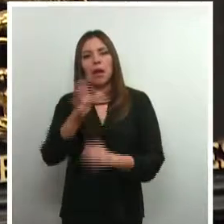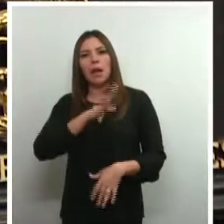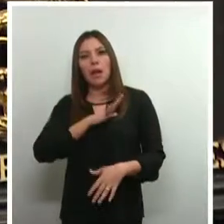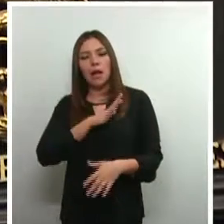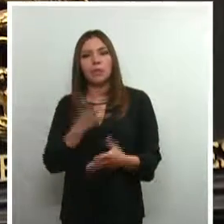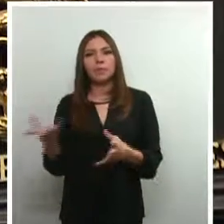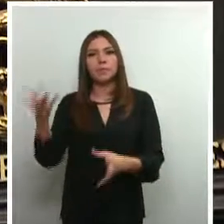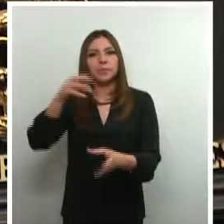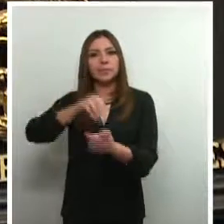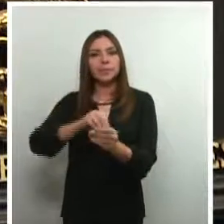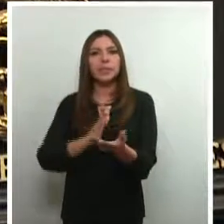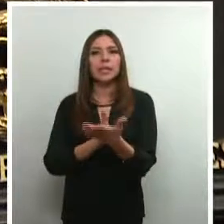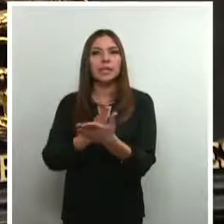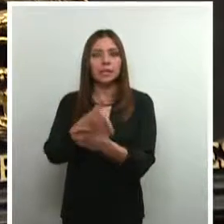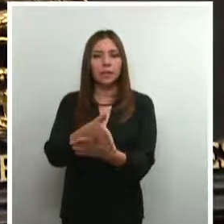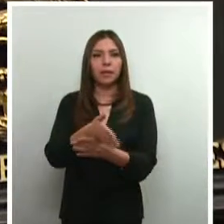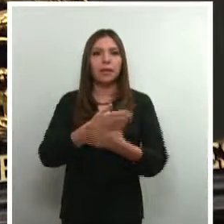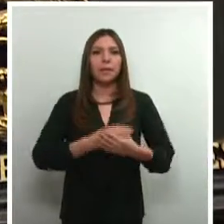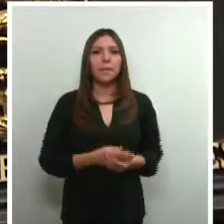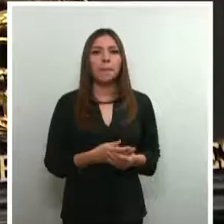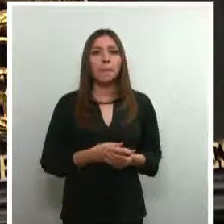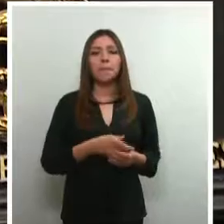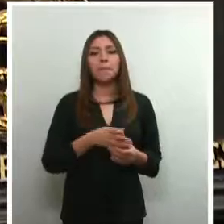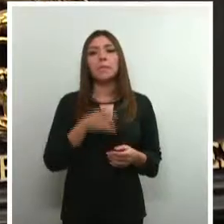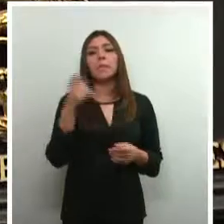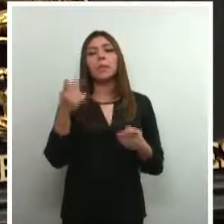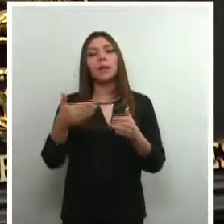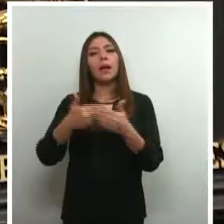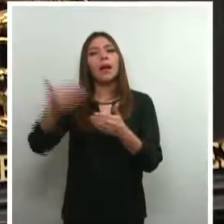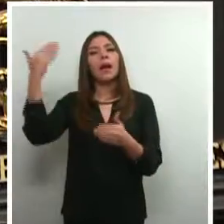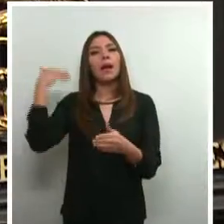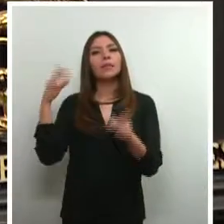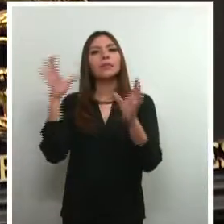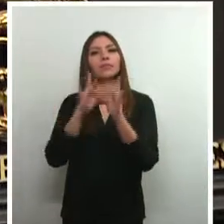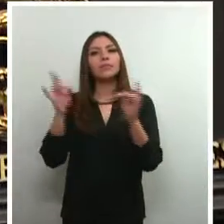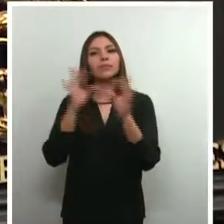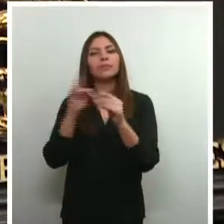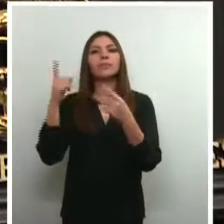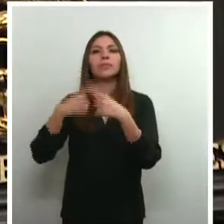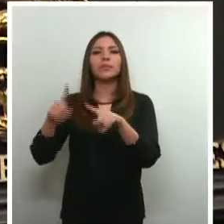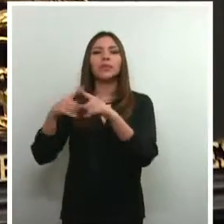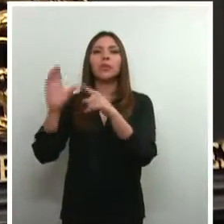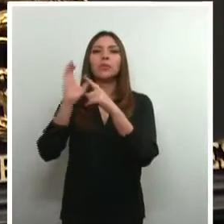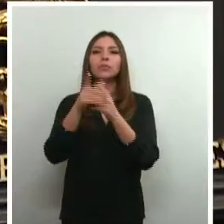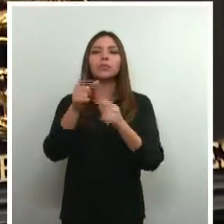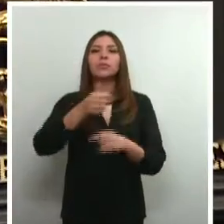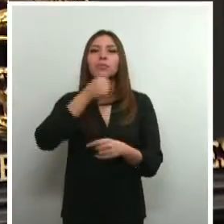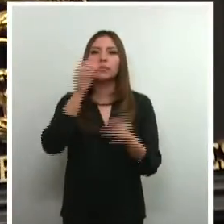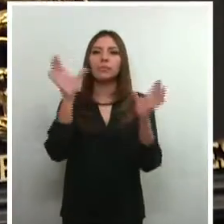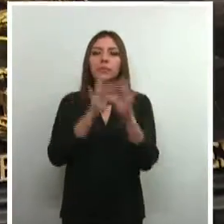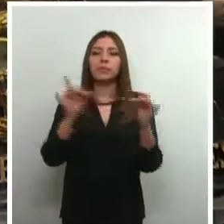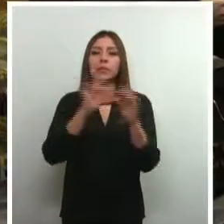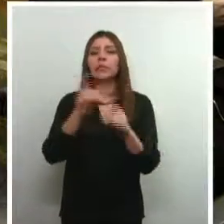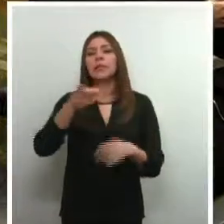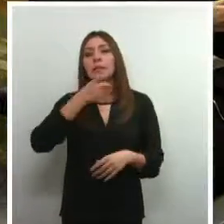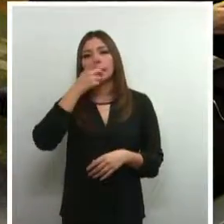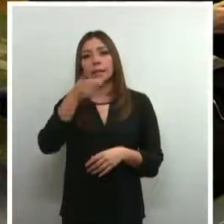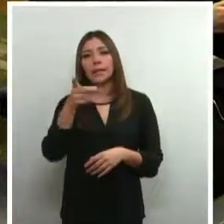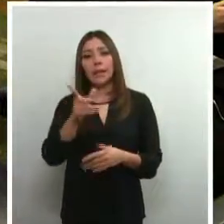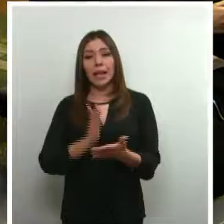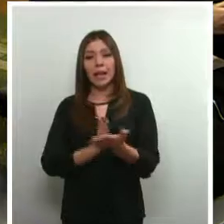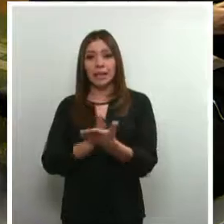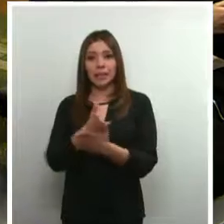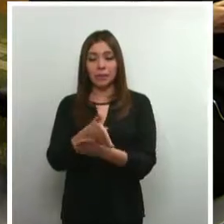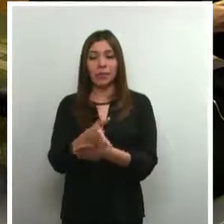Debo de reconocer, como lo he mencionado a lo largo de mis participaciones en comisiones de aquí, que la accesibilidad no solo